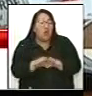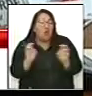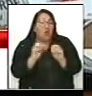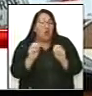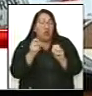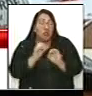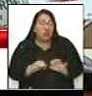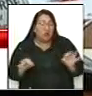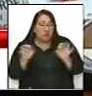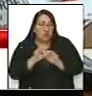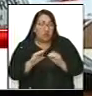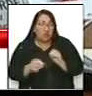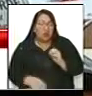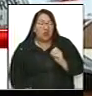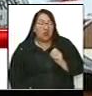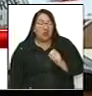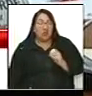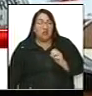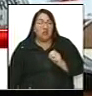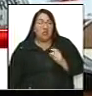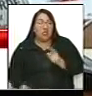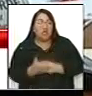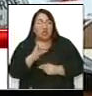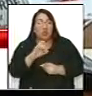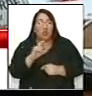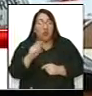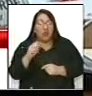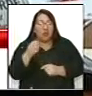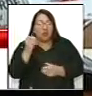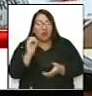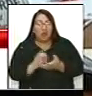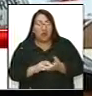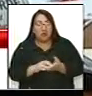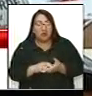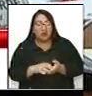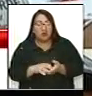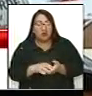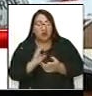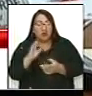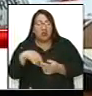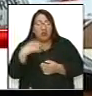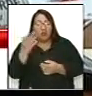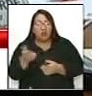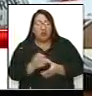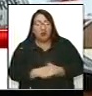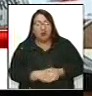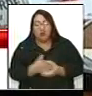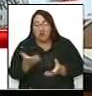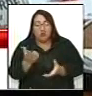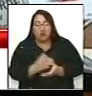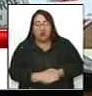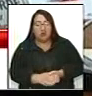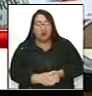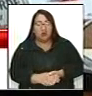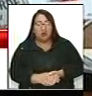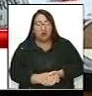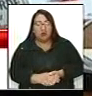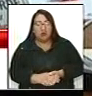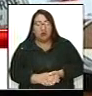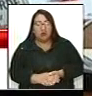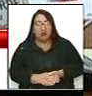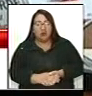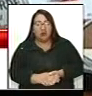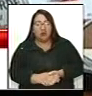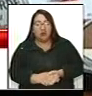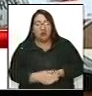es importante hacer que esta cuota sea mucho más, más en número, mucho más elevado, ¿no? Entonces,